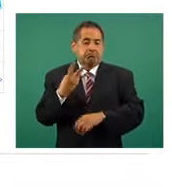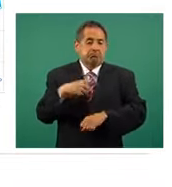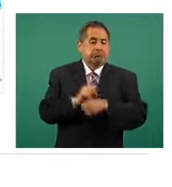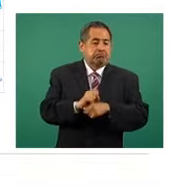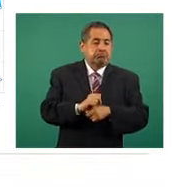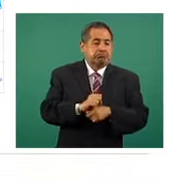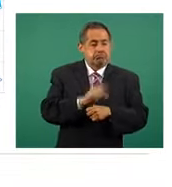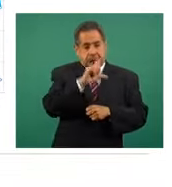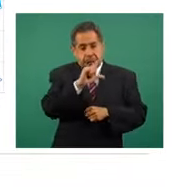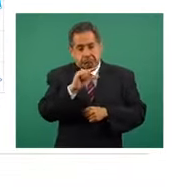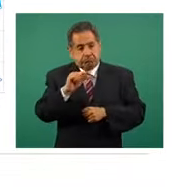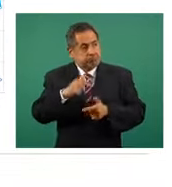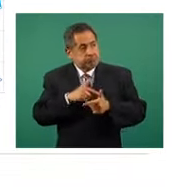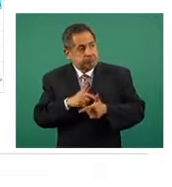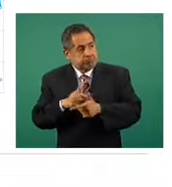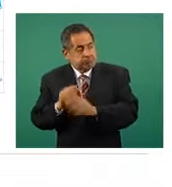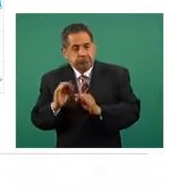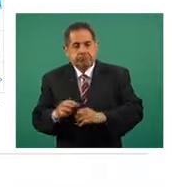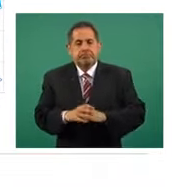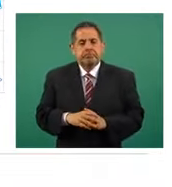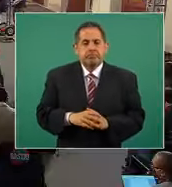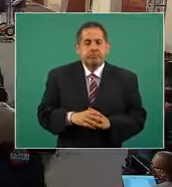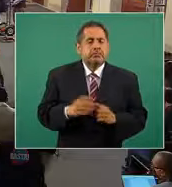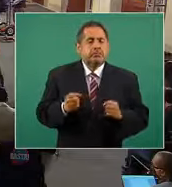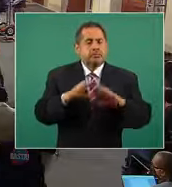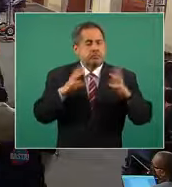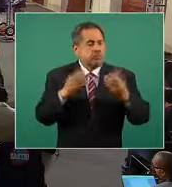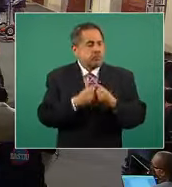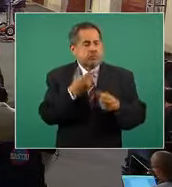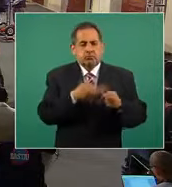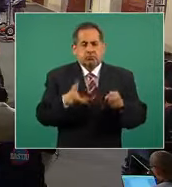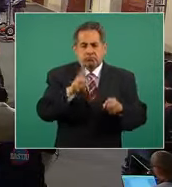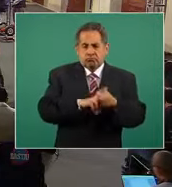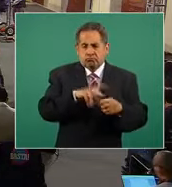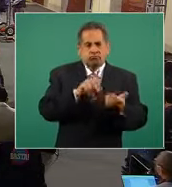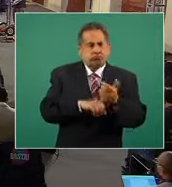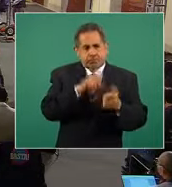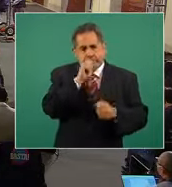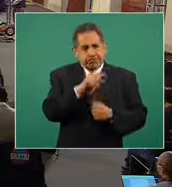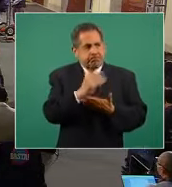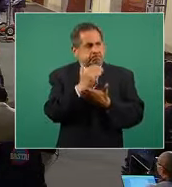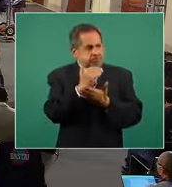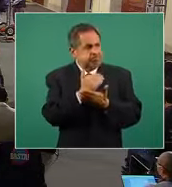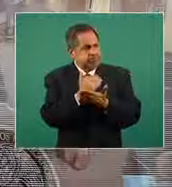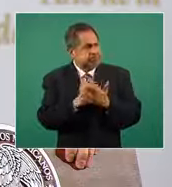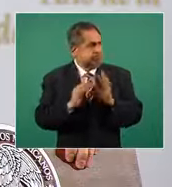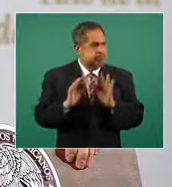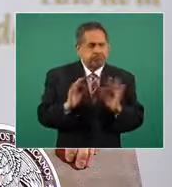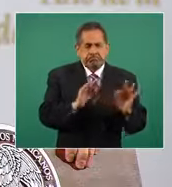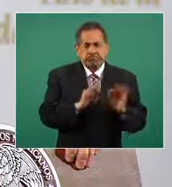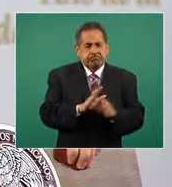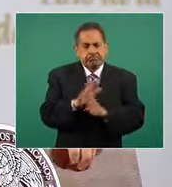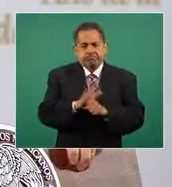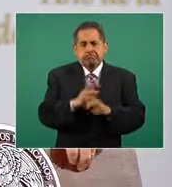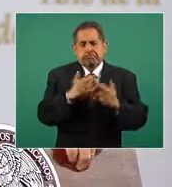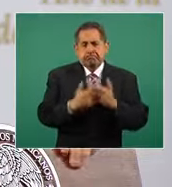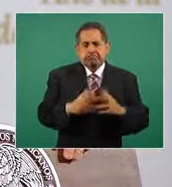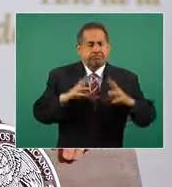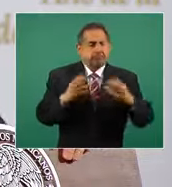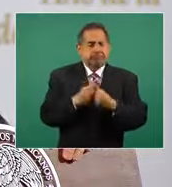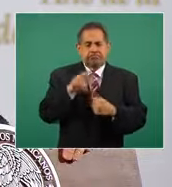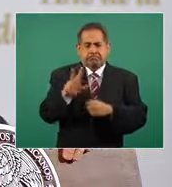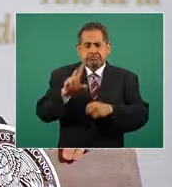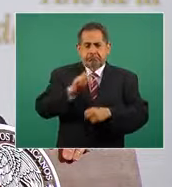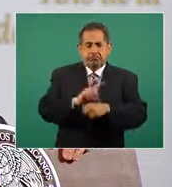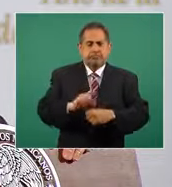consecutivas de reducción, la siguiente, que son consistentes con una reducción también sostenida de la ocupación hospitalaria por más de 18 días.